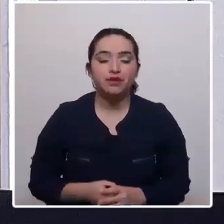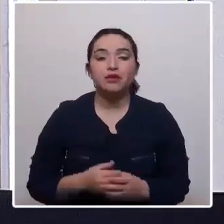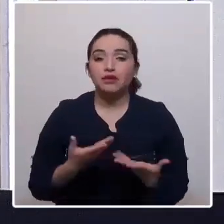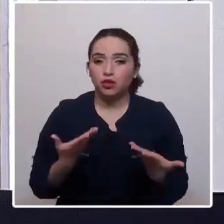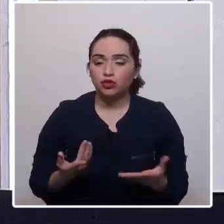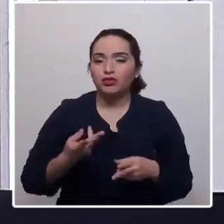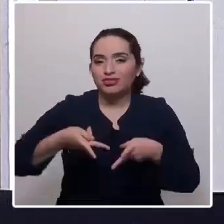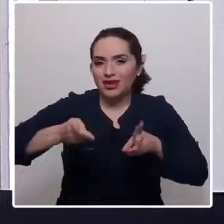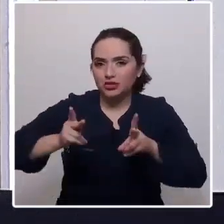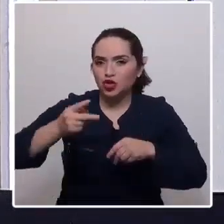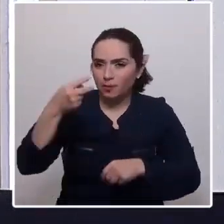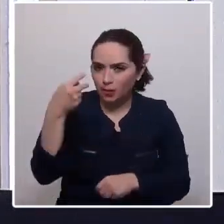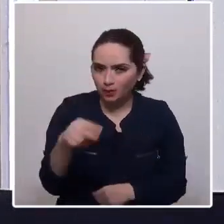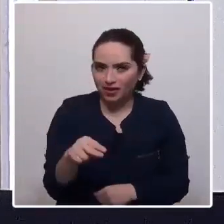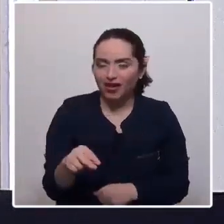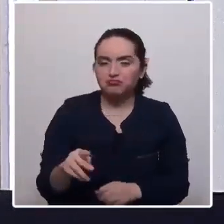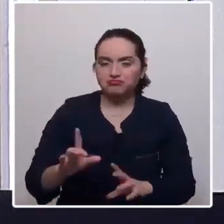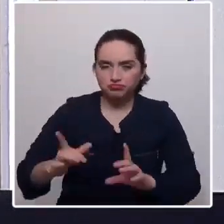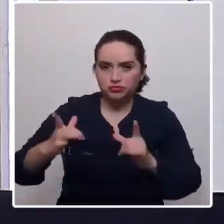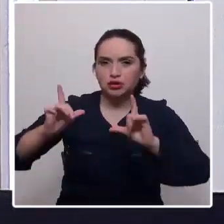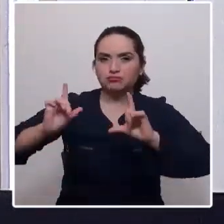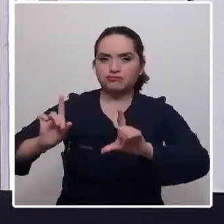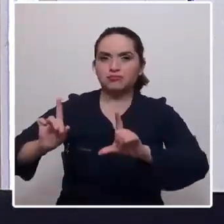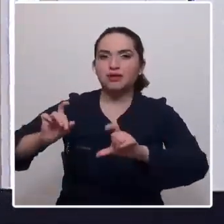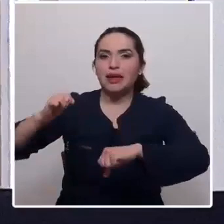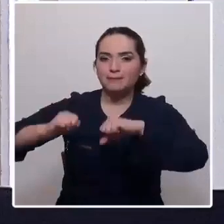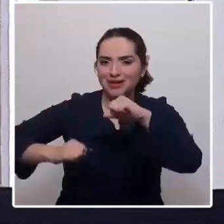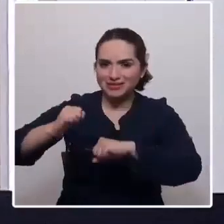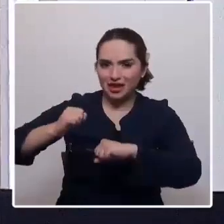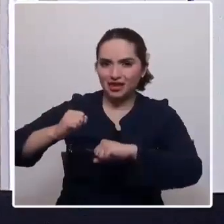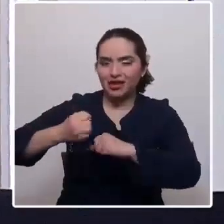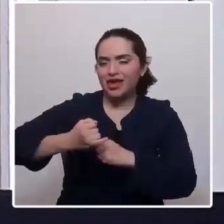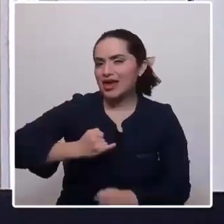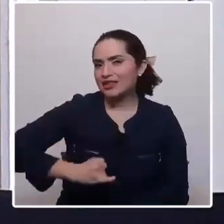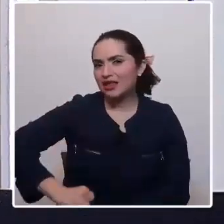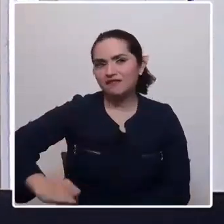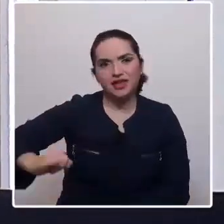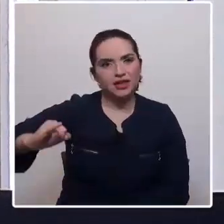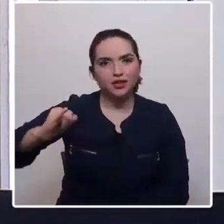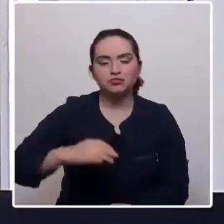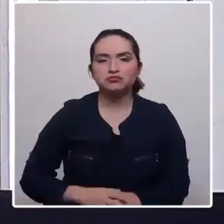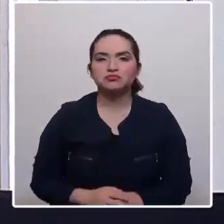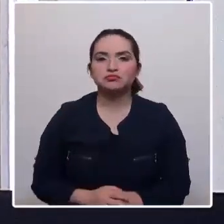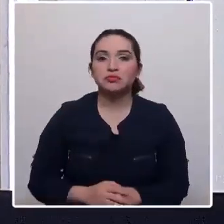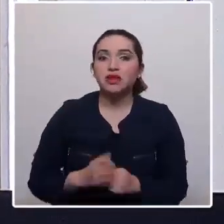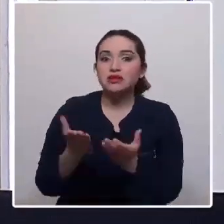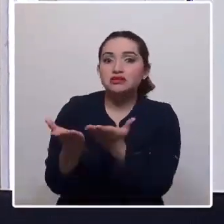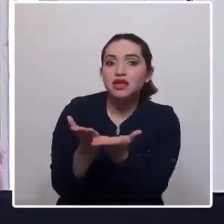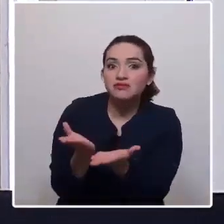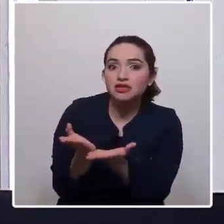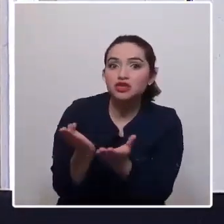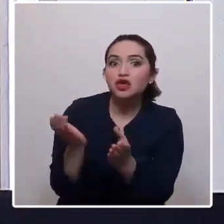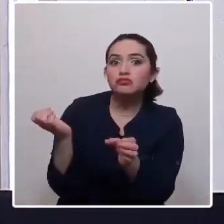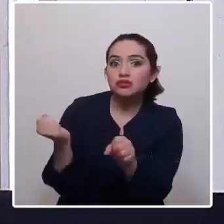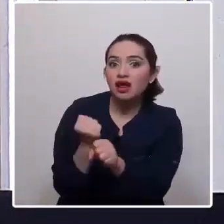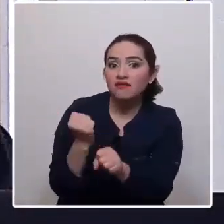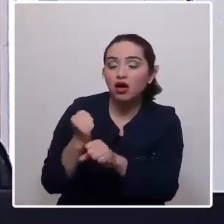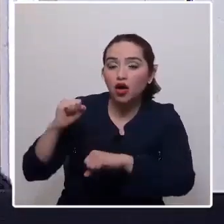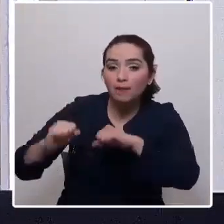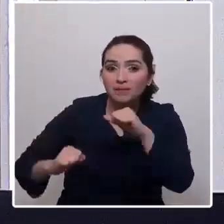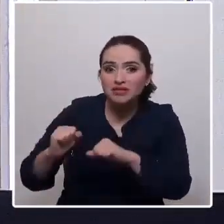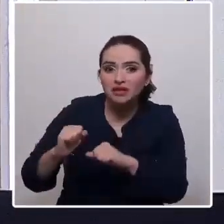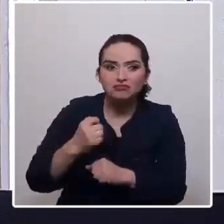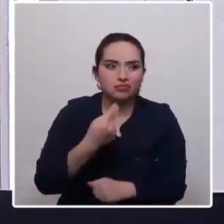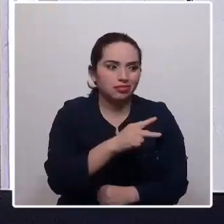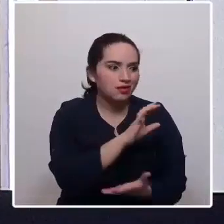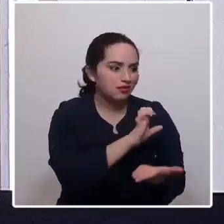que se entrega al titular de la concesión minera de carácter indefinido, lo que permite al concesionario respecto de un bien que es del Estado y entregado